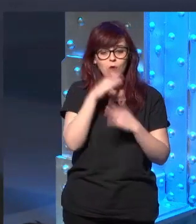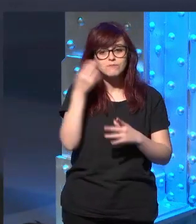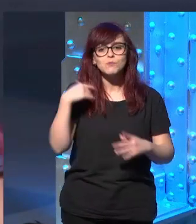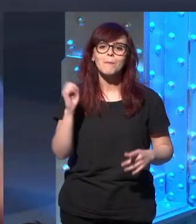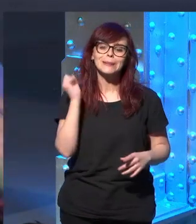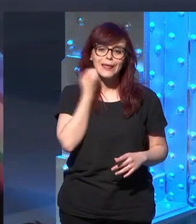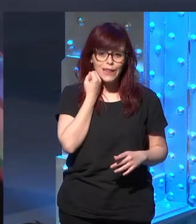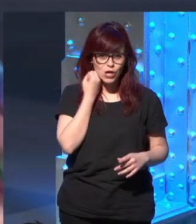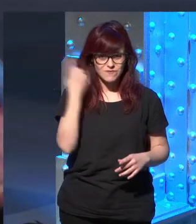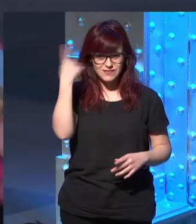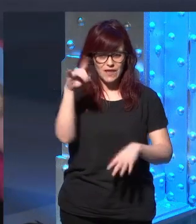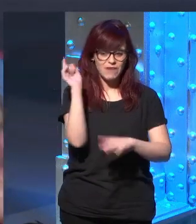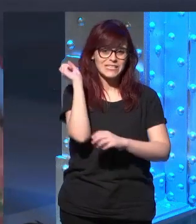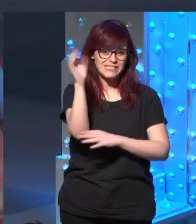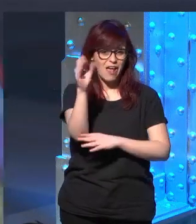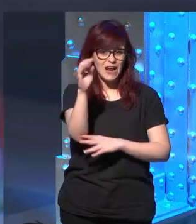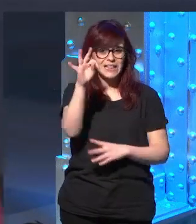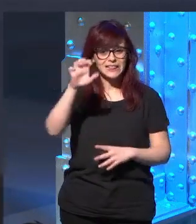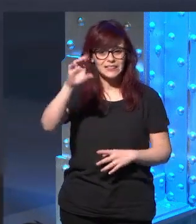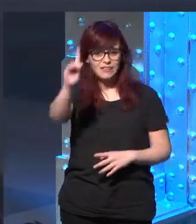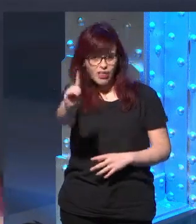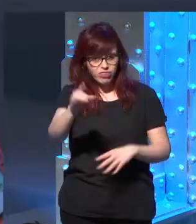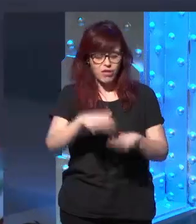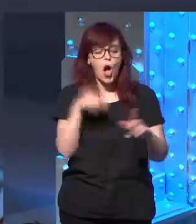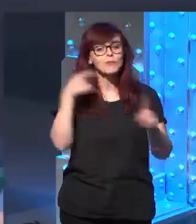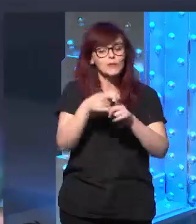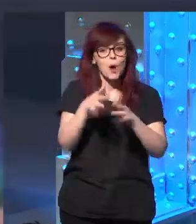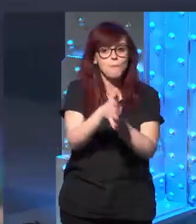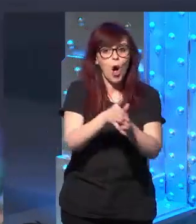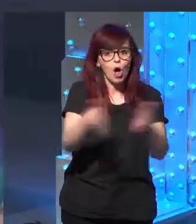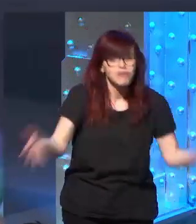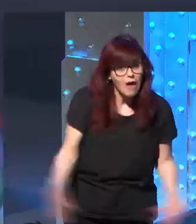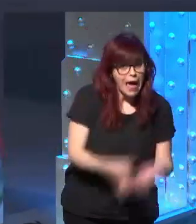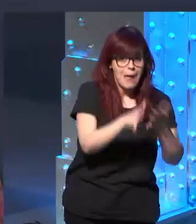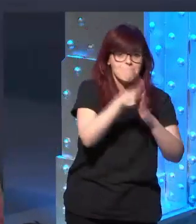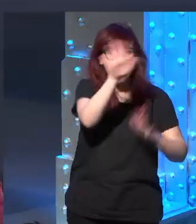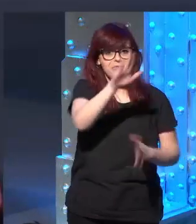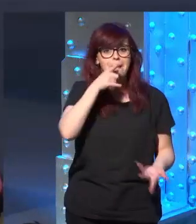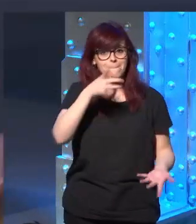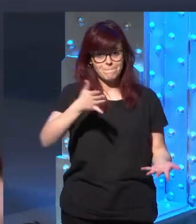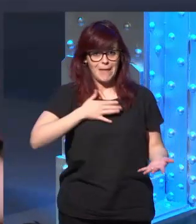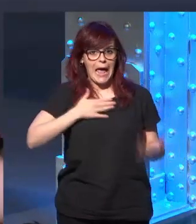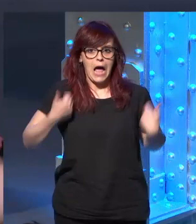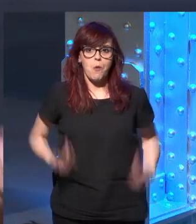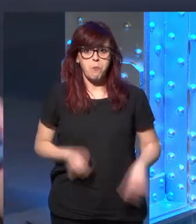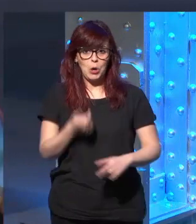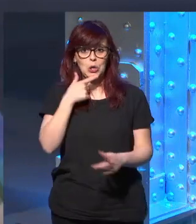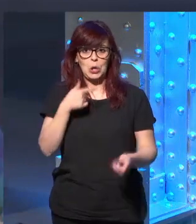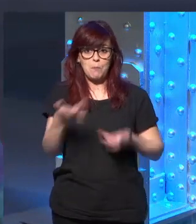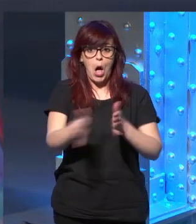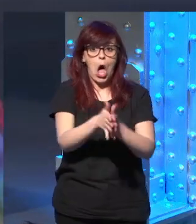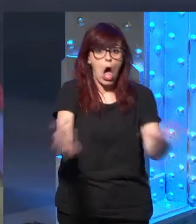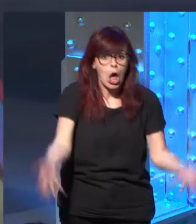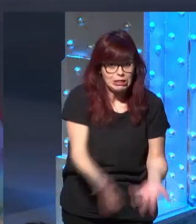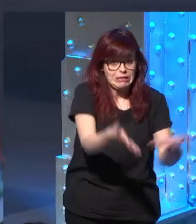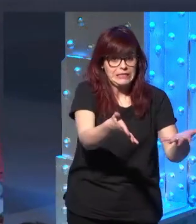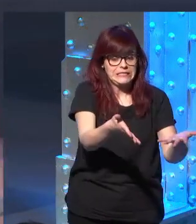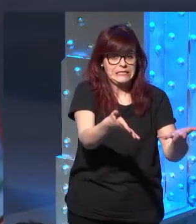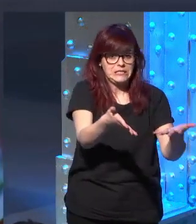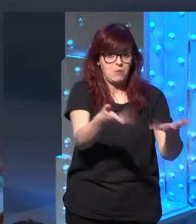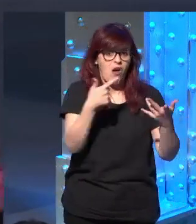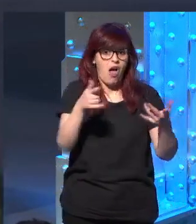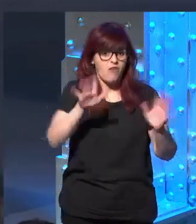Matadero. Ya sabéis, las charlas TED son estas charlas motivacionales. Yo creo que la mía era un poco desmotivadora porque no contaba toda mi